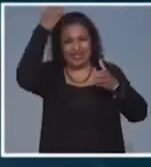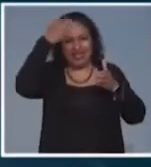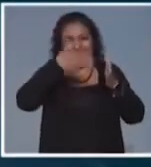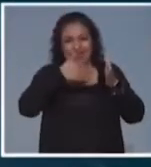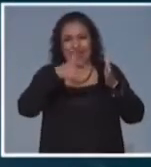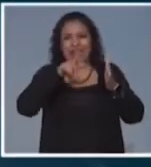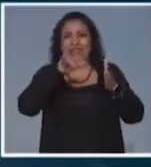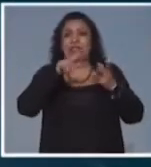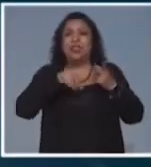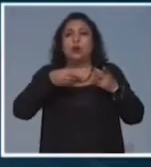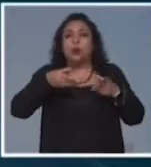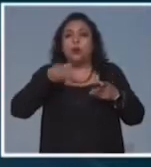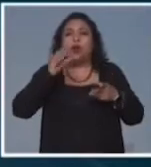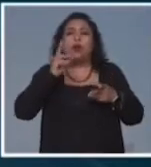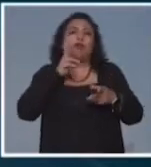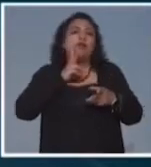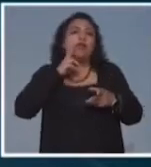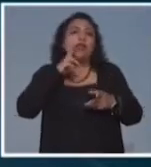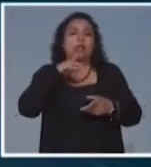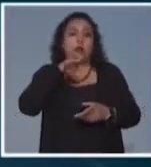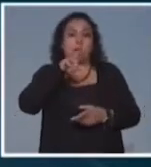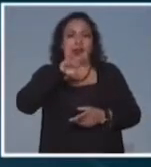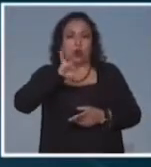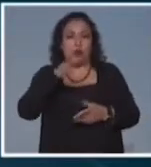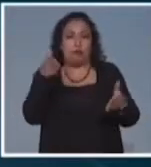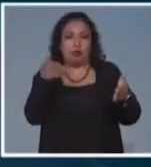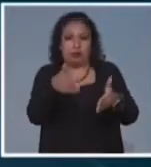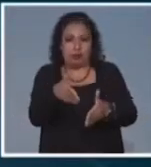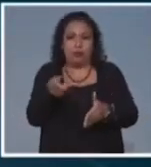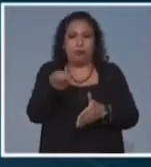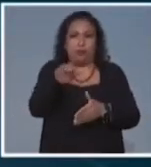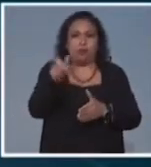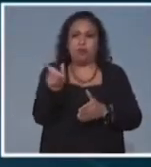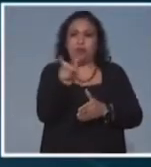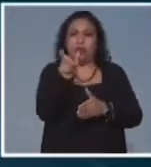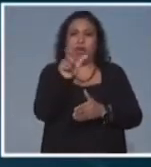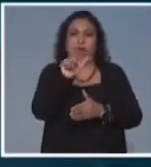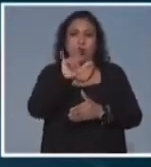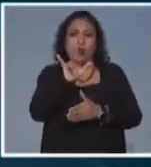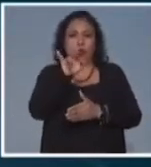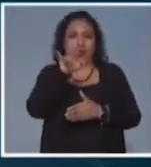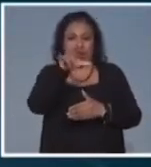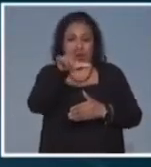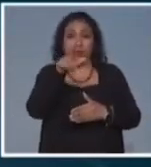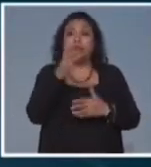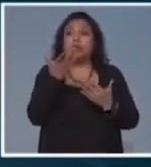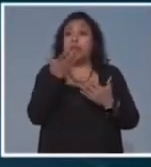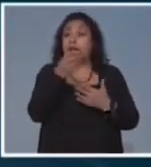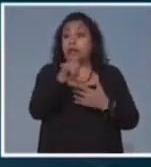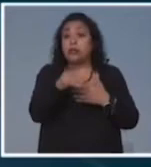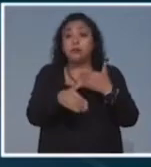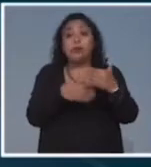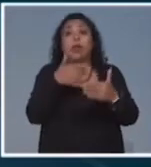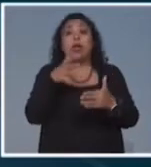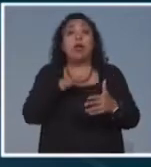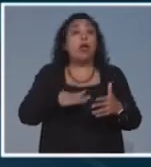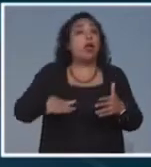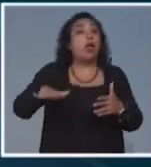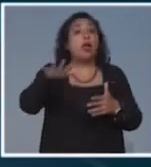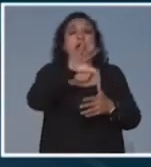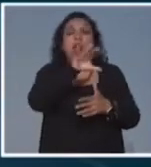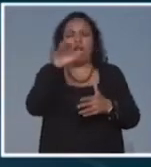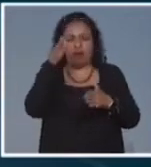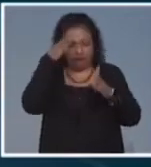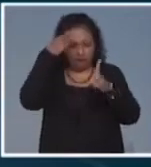o los sorbos del vino que María Juncal presentó y que lleva su apellido. Y así, nace un espacio dedicado